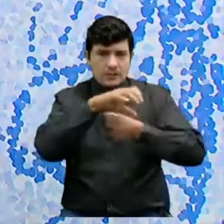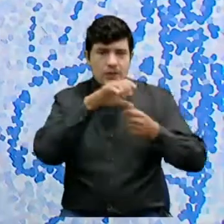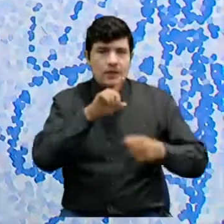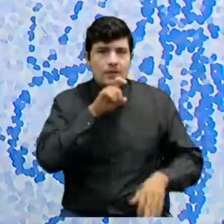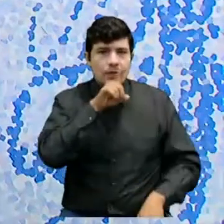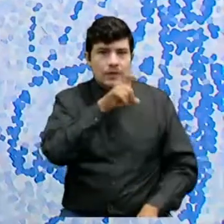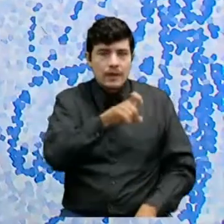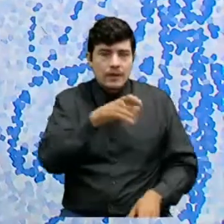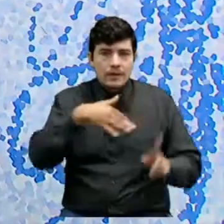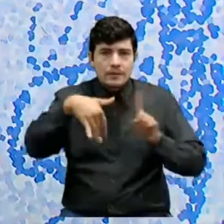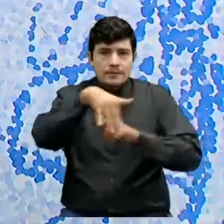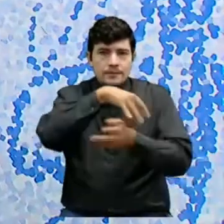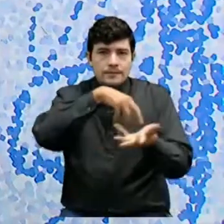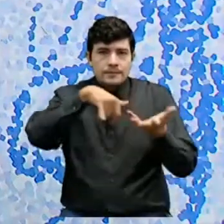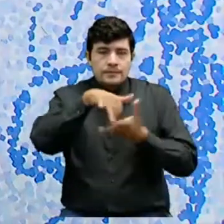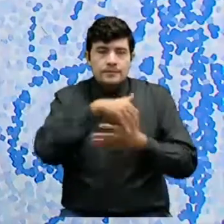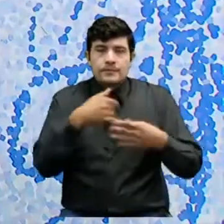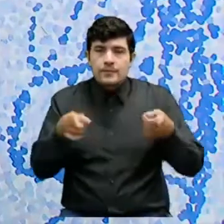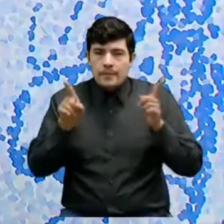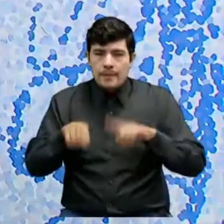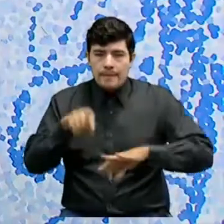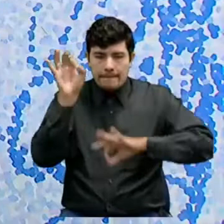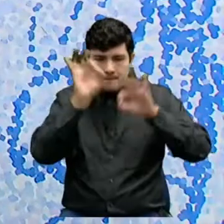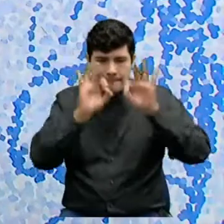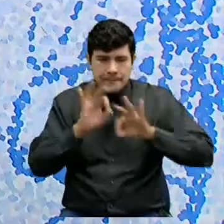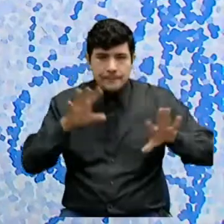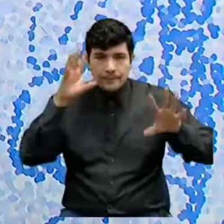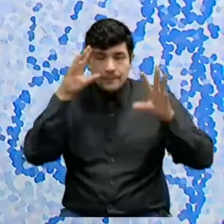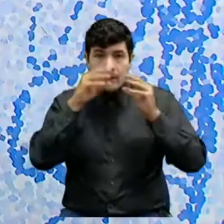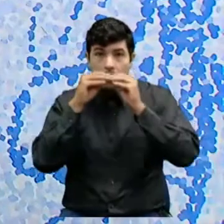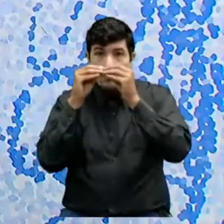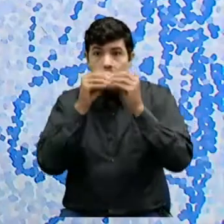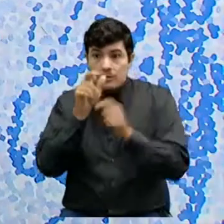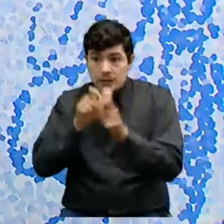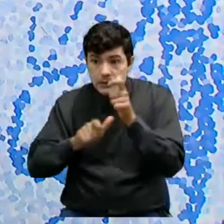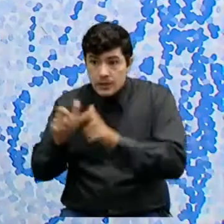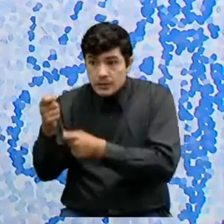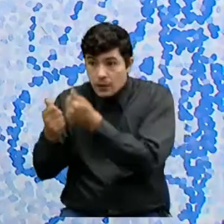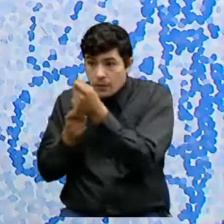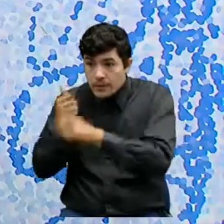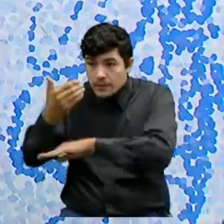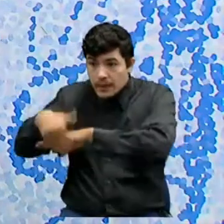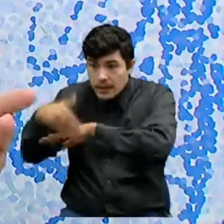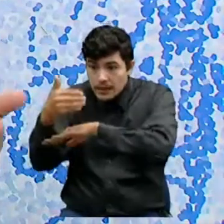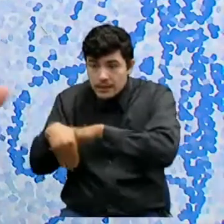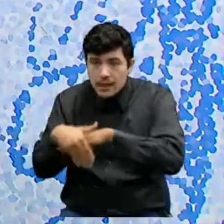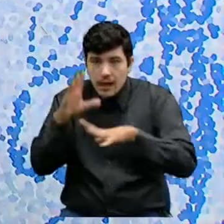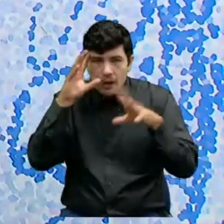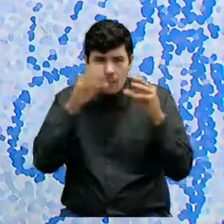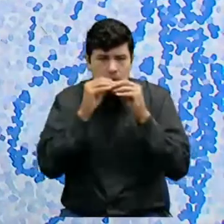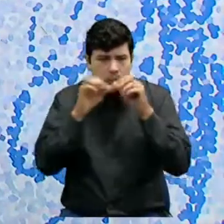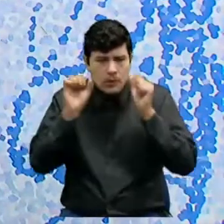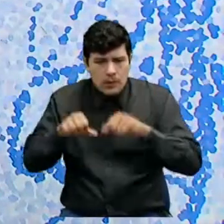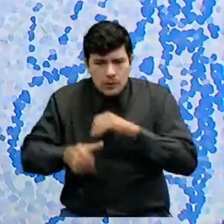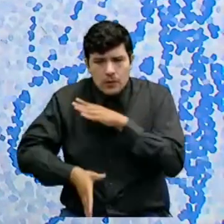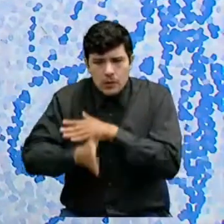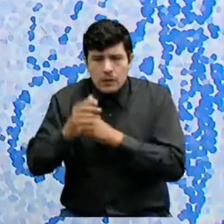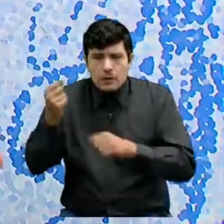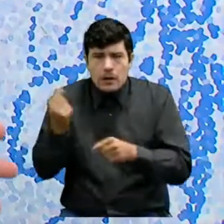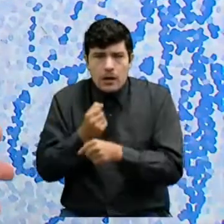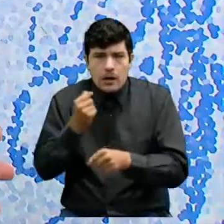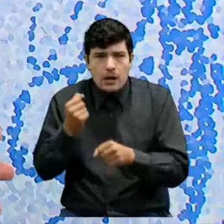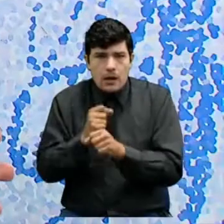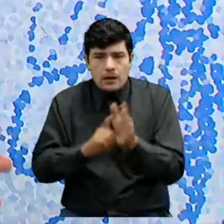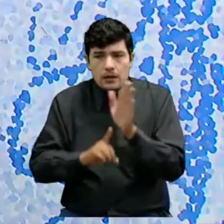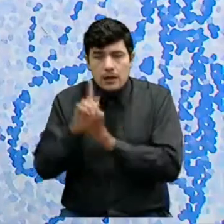de Bucaramanga, donde se logró llegar a un acuerdo con los comerciantes ambulantes para que pudieran desarrollar sus